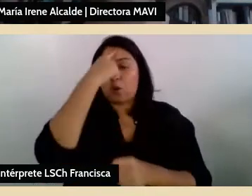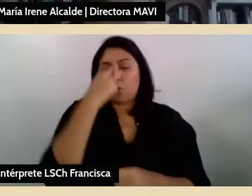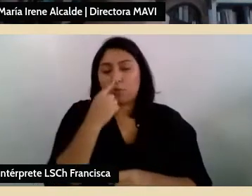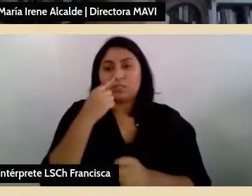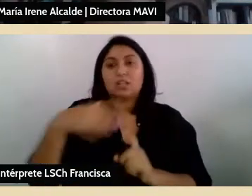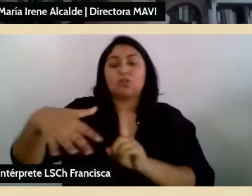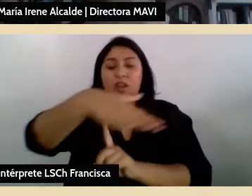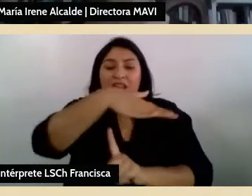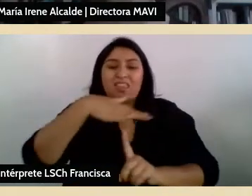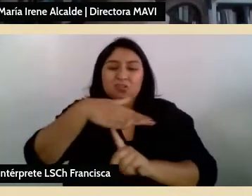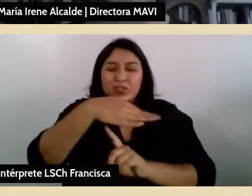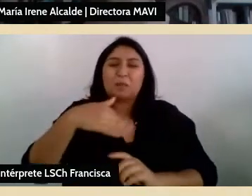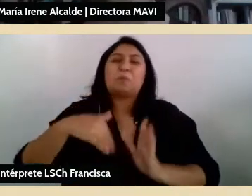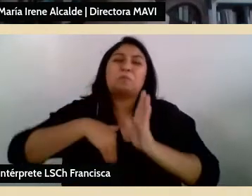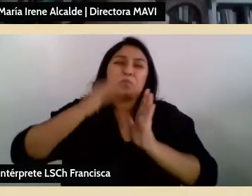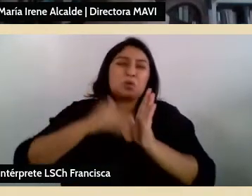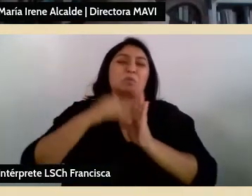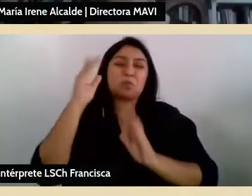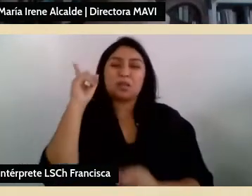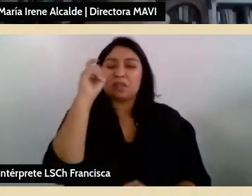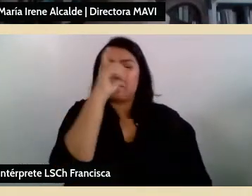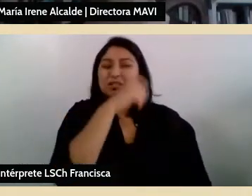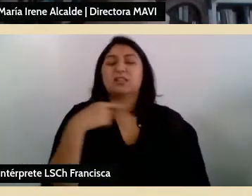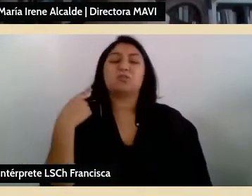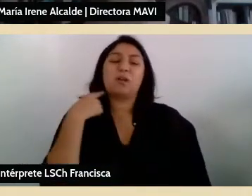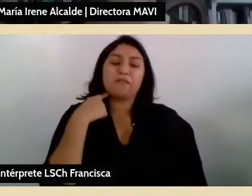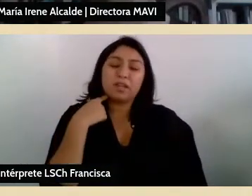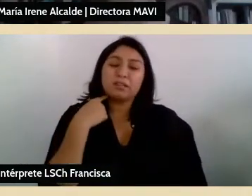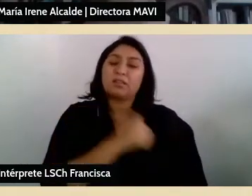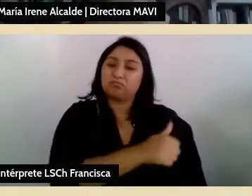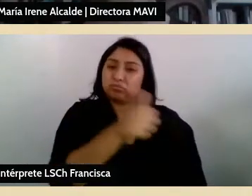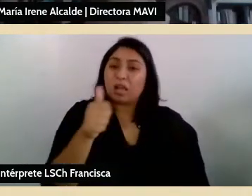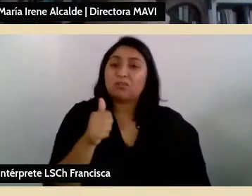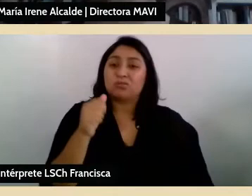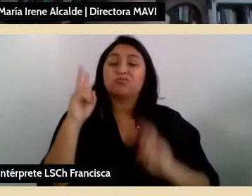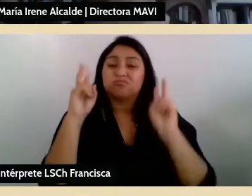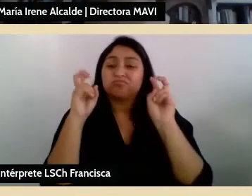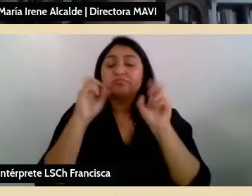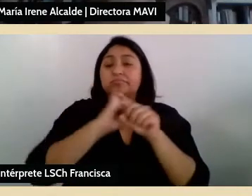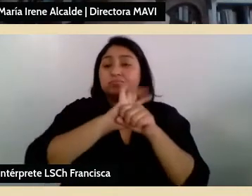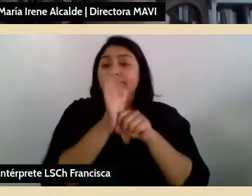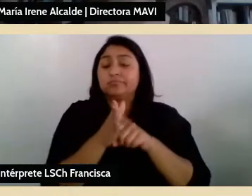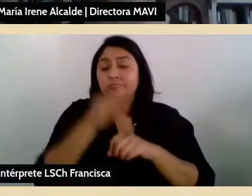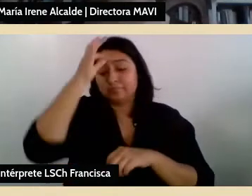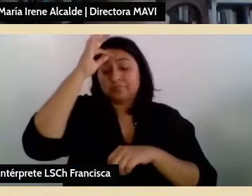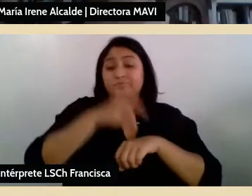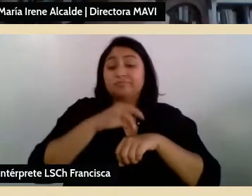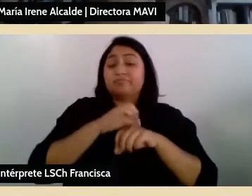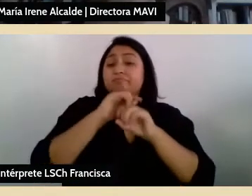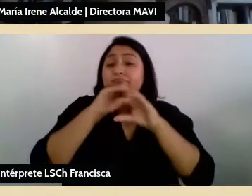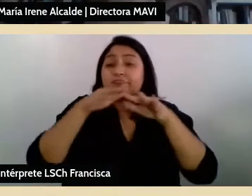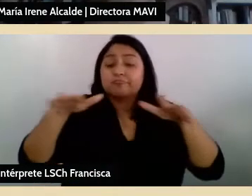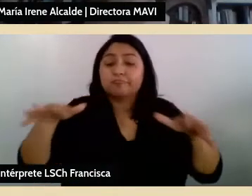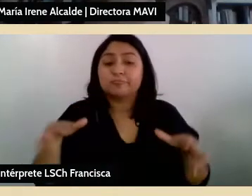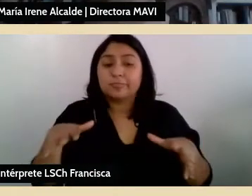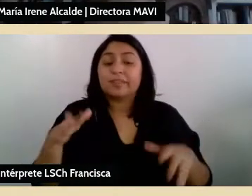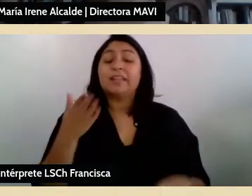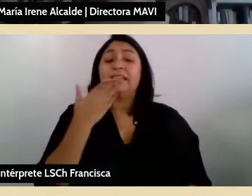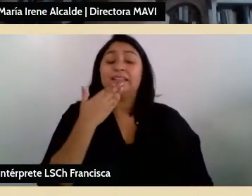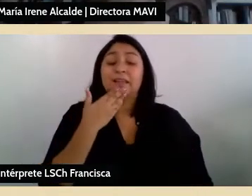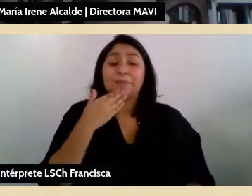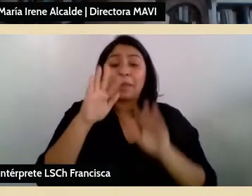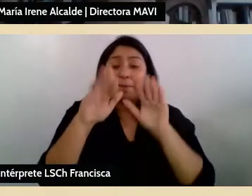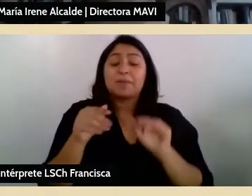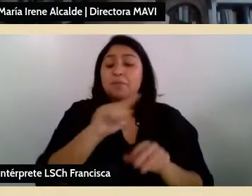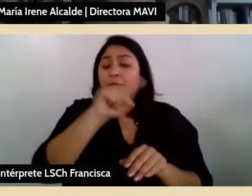contexto tan complejo que nos afecta a todos de alguna manera como es la pandemia? Y a su vez, en esa misma pregunta, también, ¿de